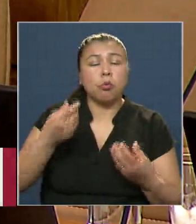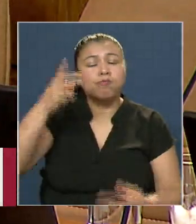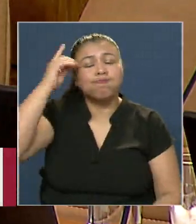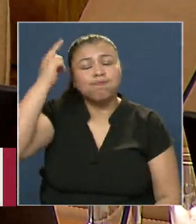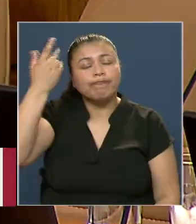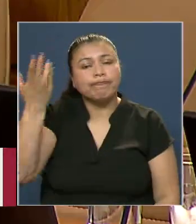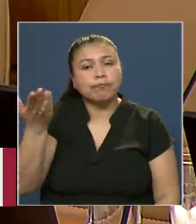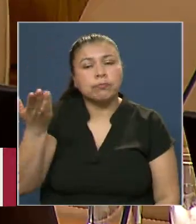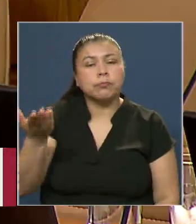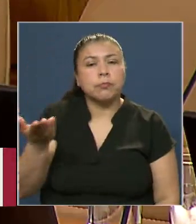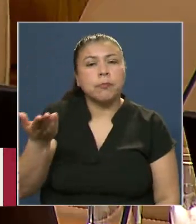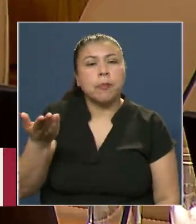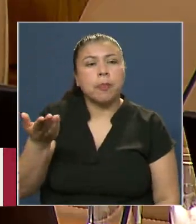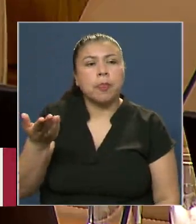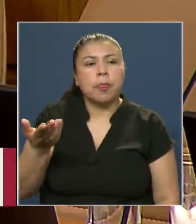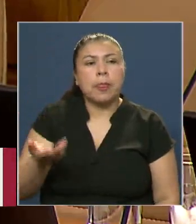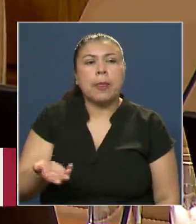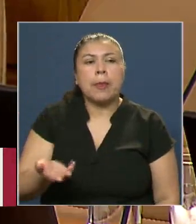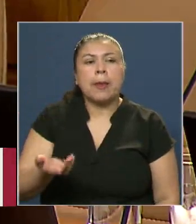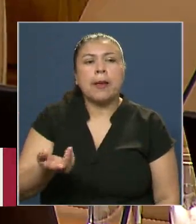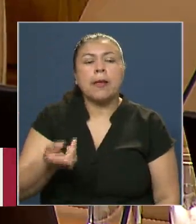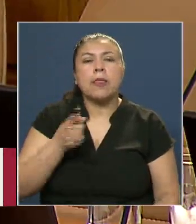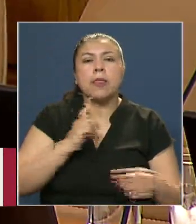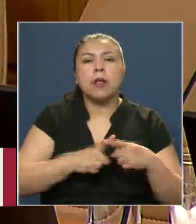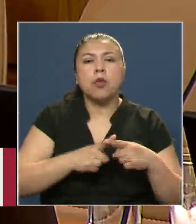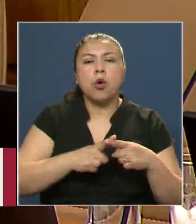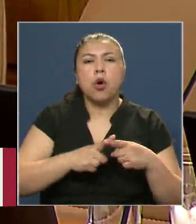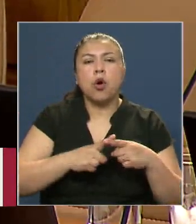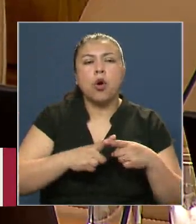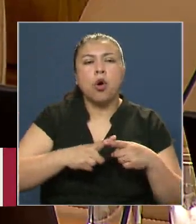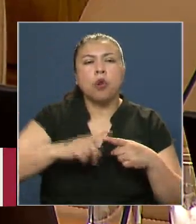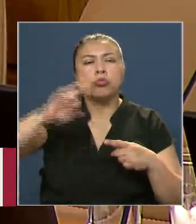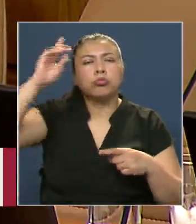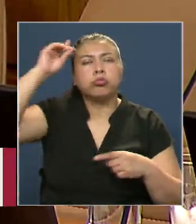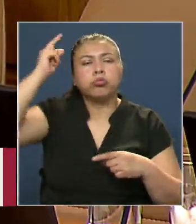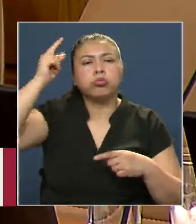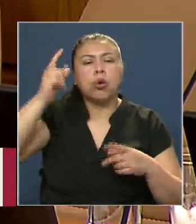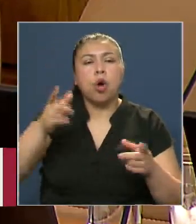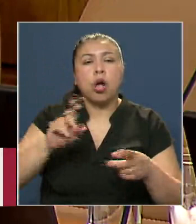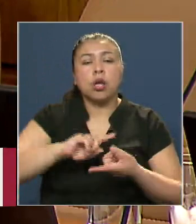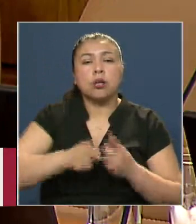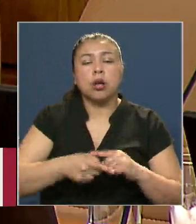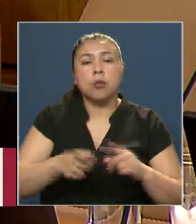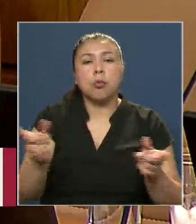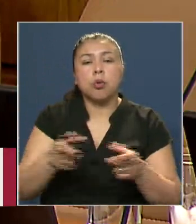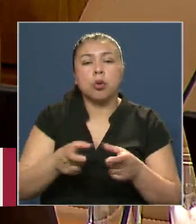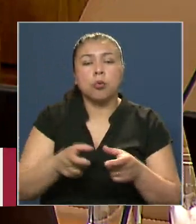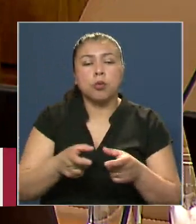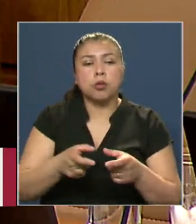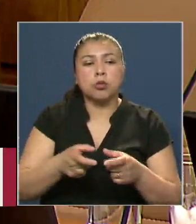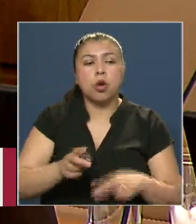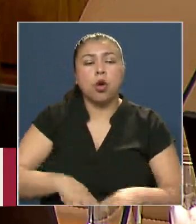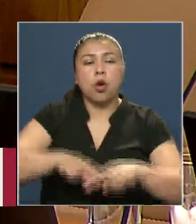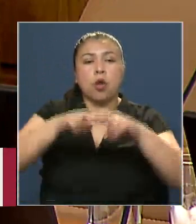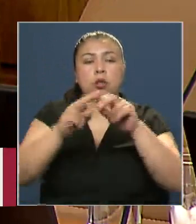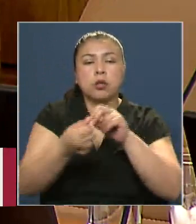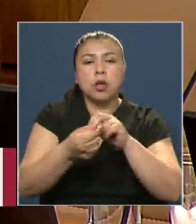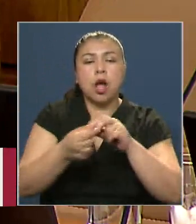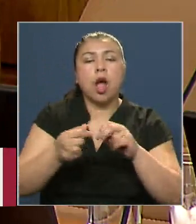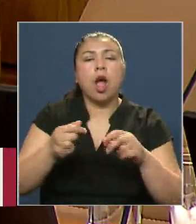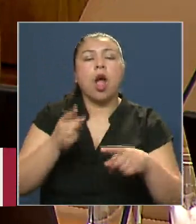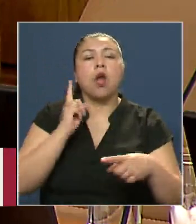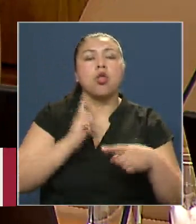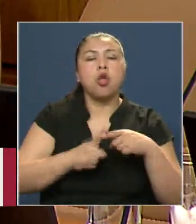Desde su nombre de fantasía, que fue modificado por la Comisión de Hacienda, el nombre de